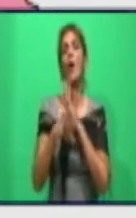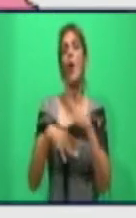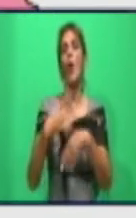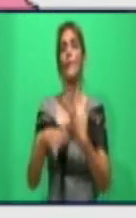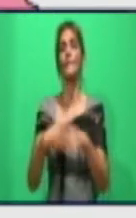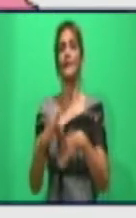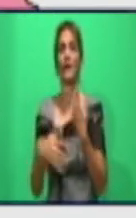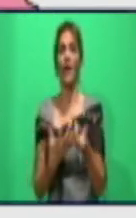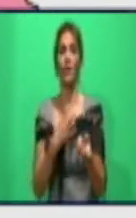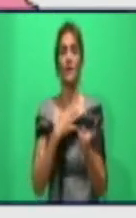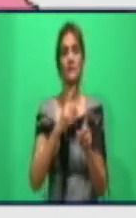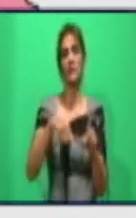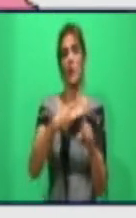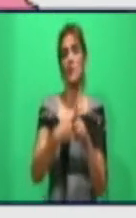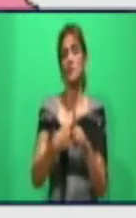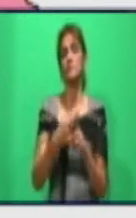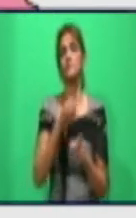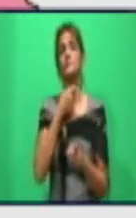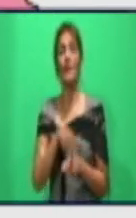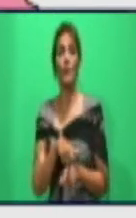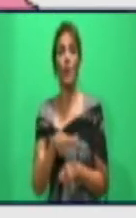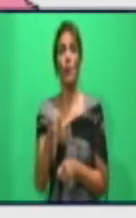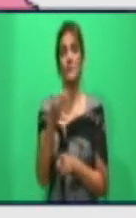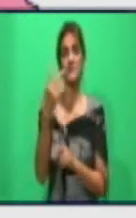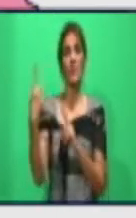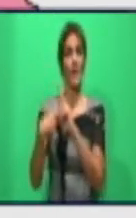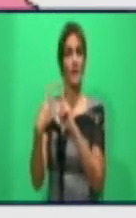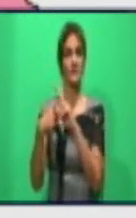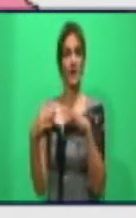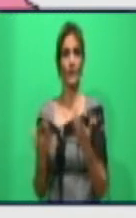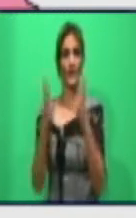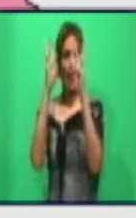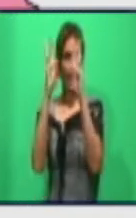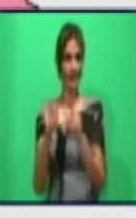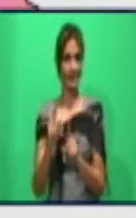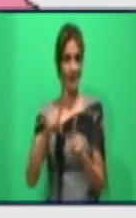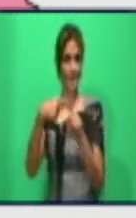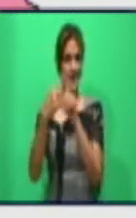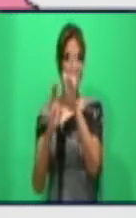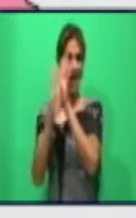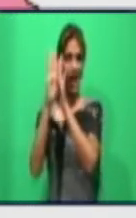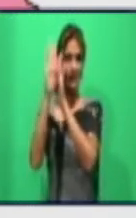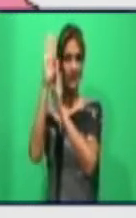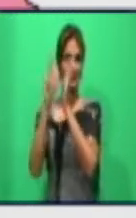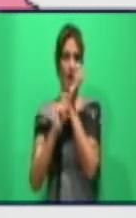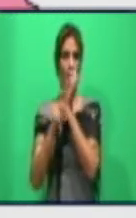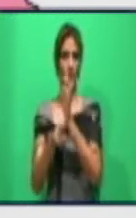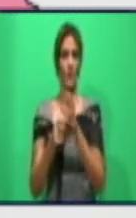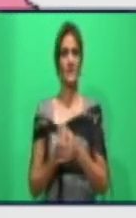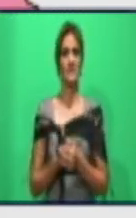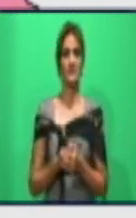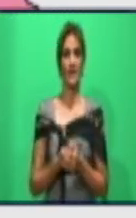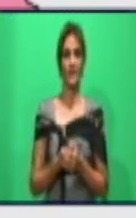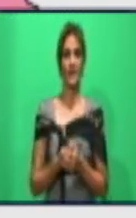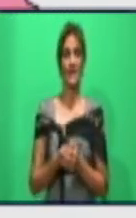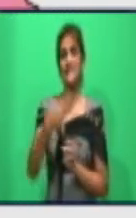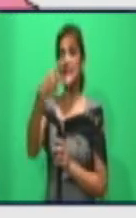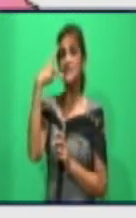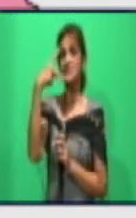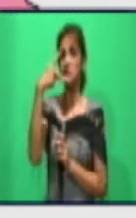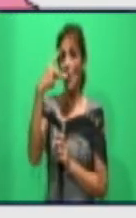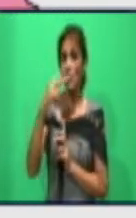más adelante vayamos que tienen la tasa más alta de la provincia y que es casi dos veces la